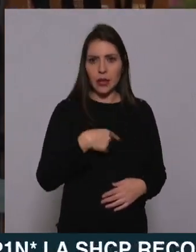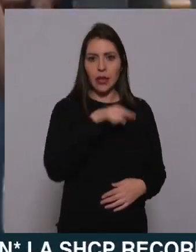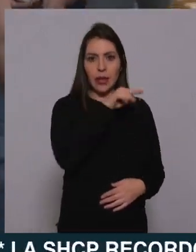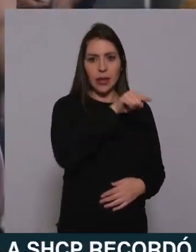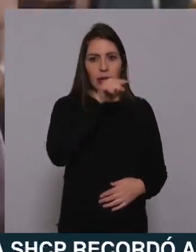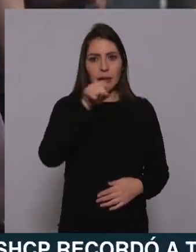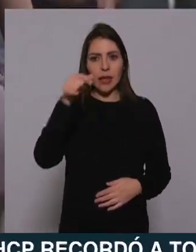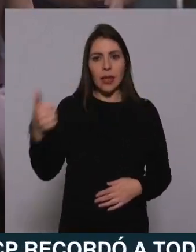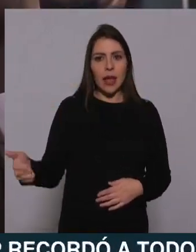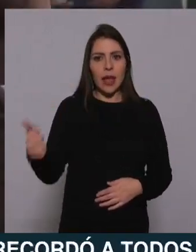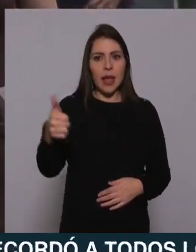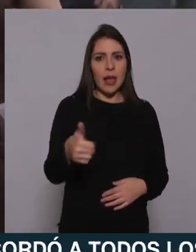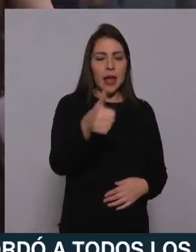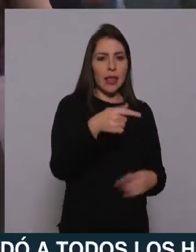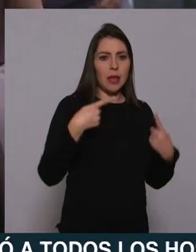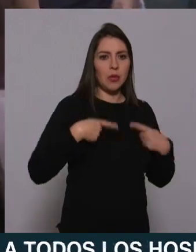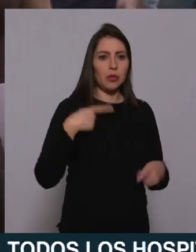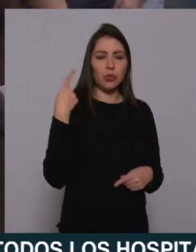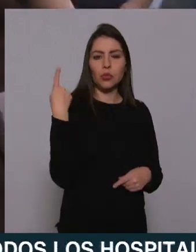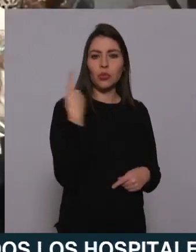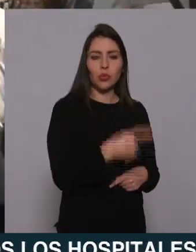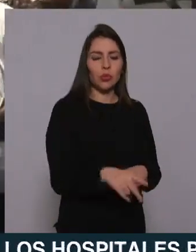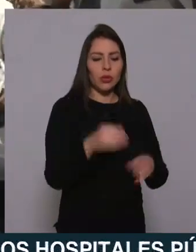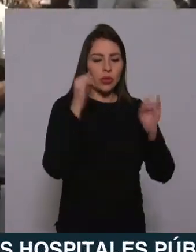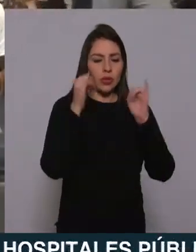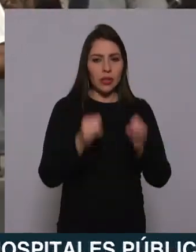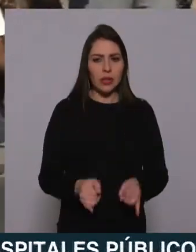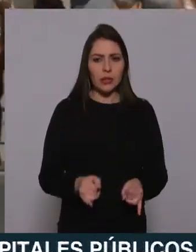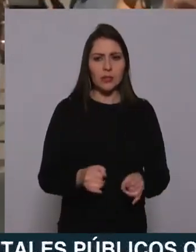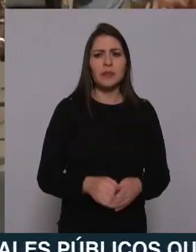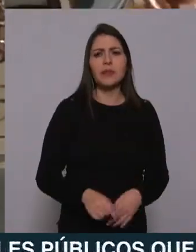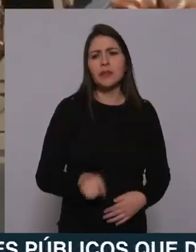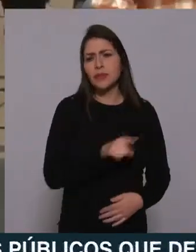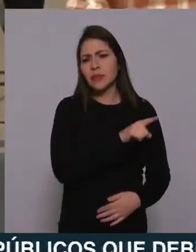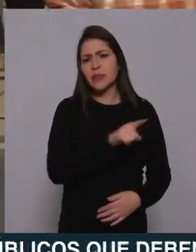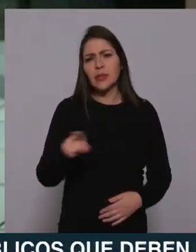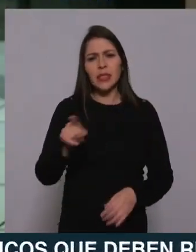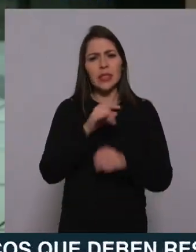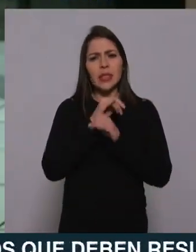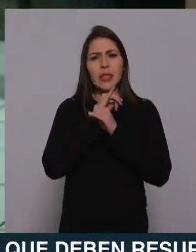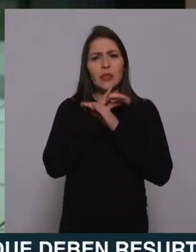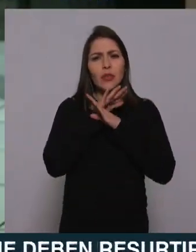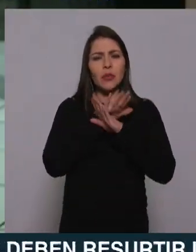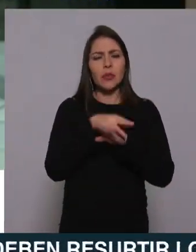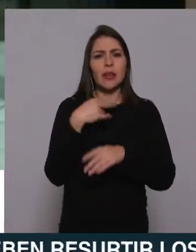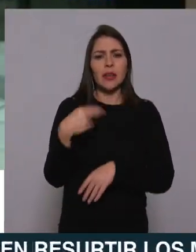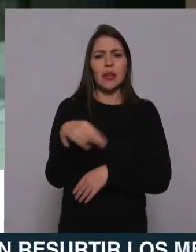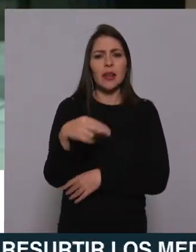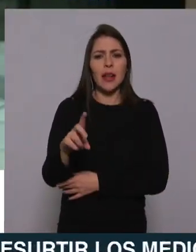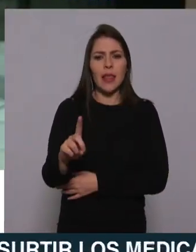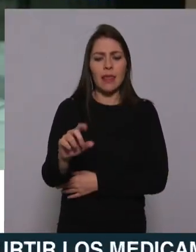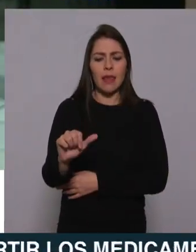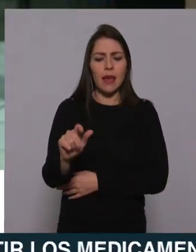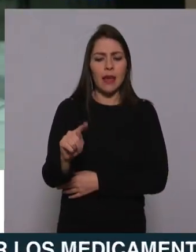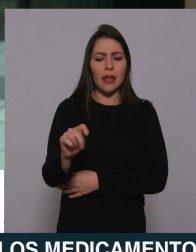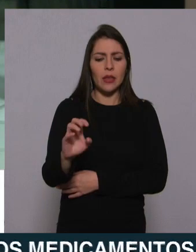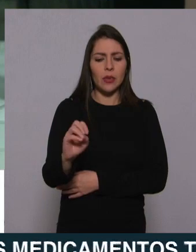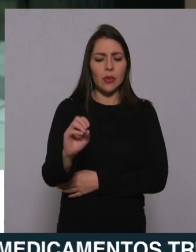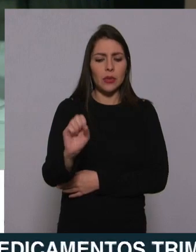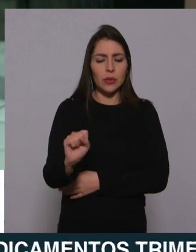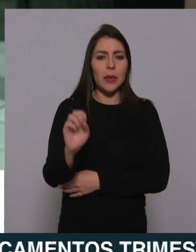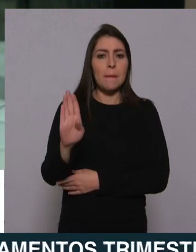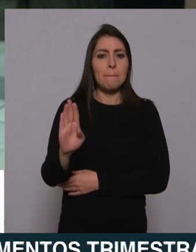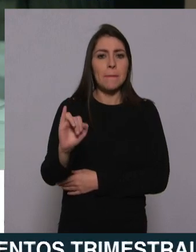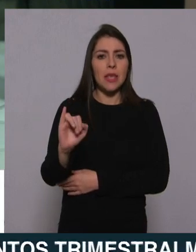la identidad de cada uno de nosotros. Pero, ¿qué son estos datos biométricos? Son los datos que se obtienen, ¿verdad?, con